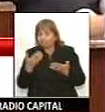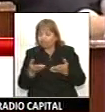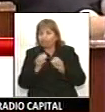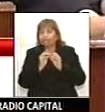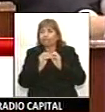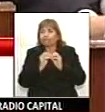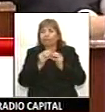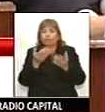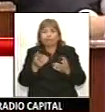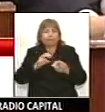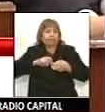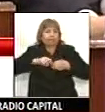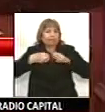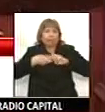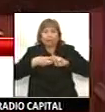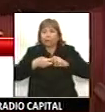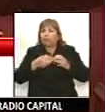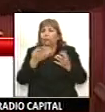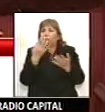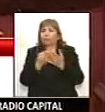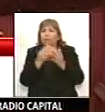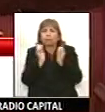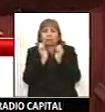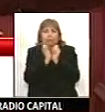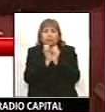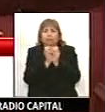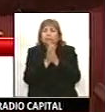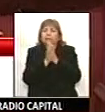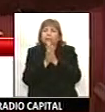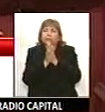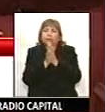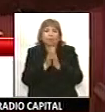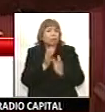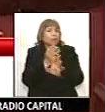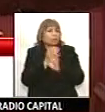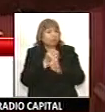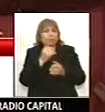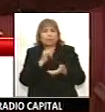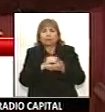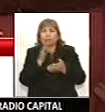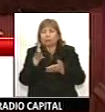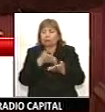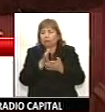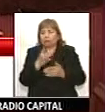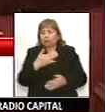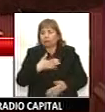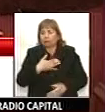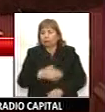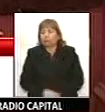solucionar este problema que los carcelarios piden por su intermedio de